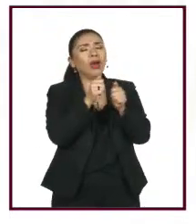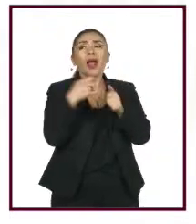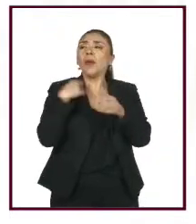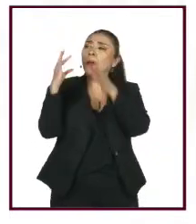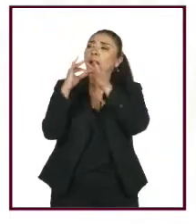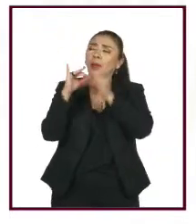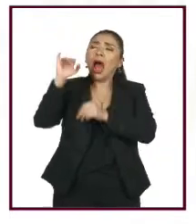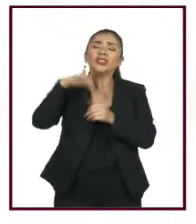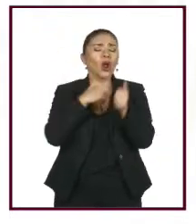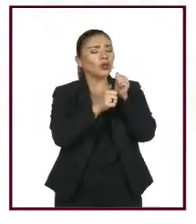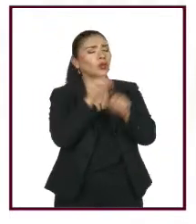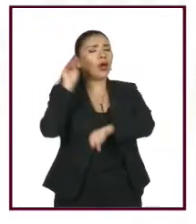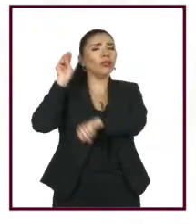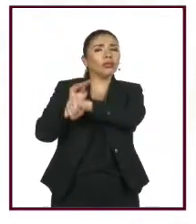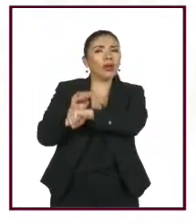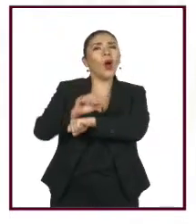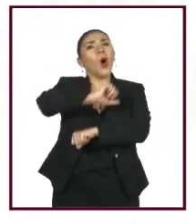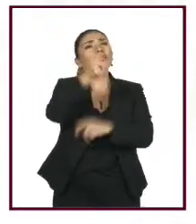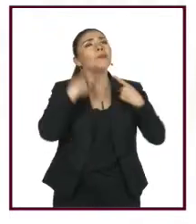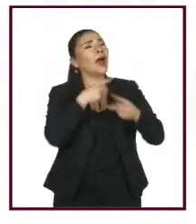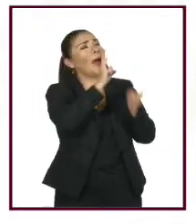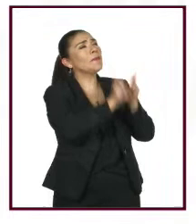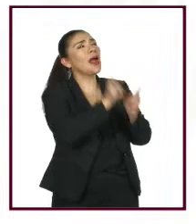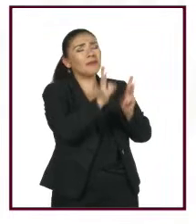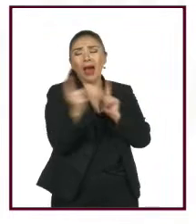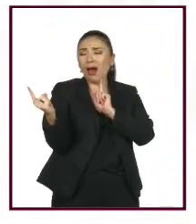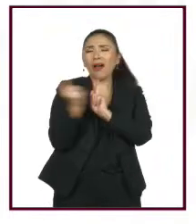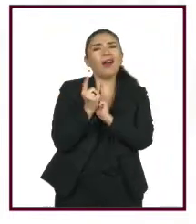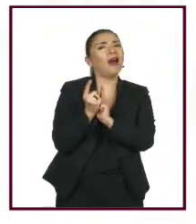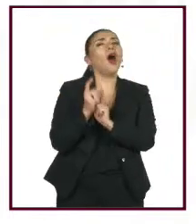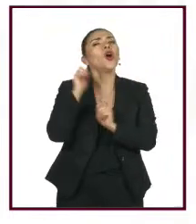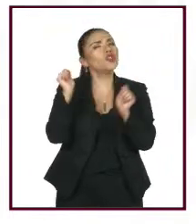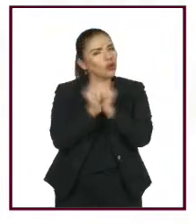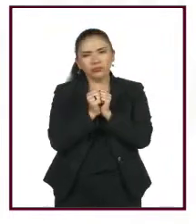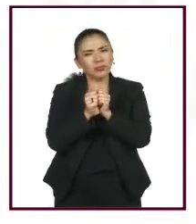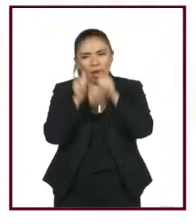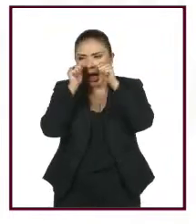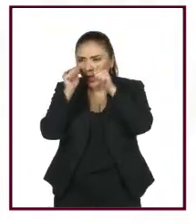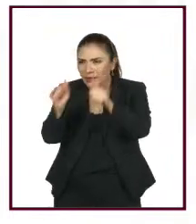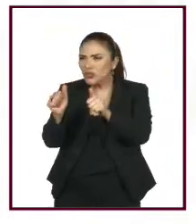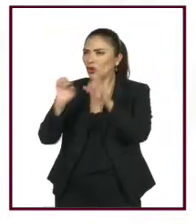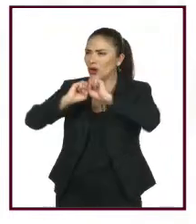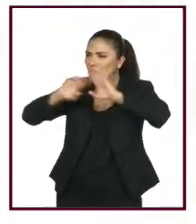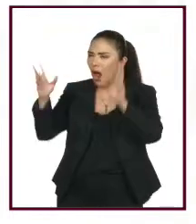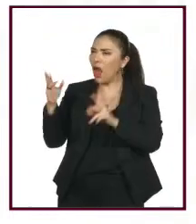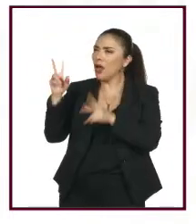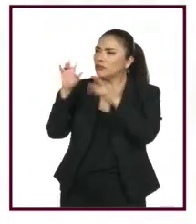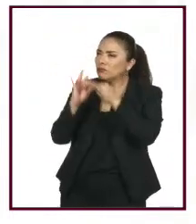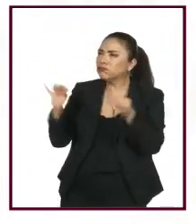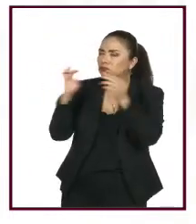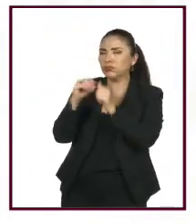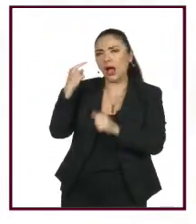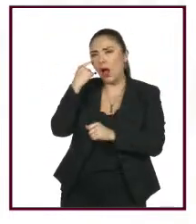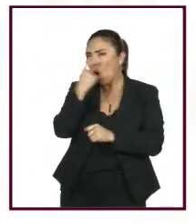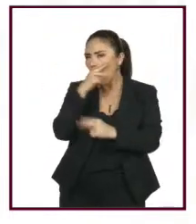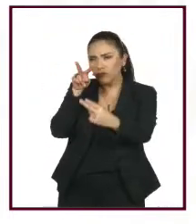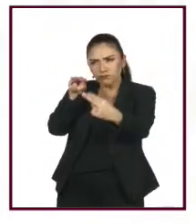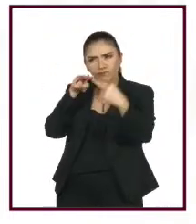haya pues otras personas también. Escuchar con detenimiento, siempre ver a los